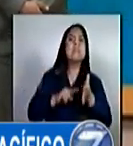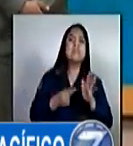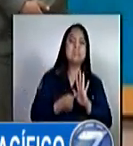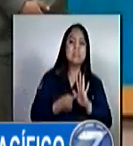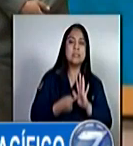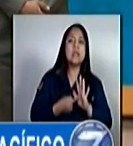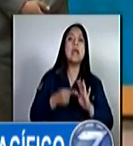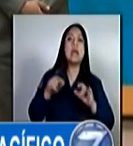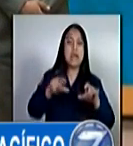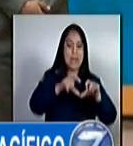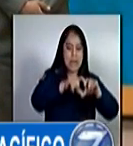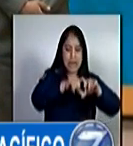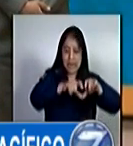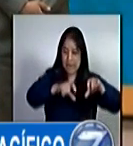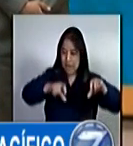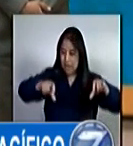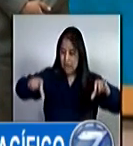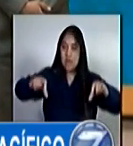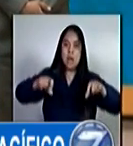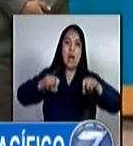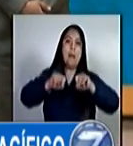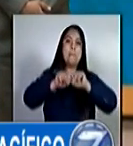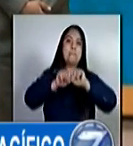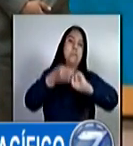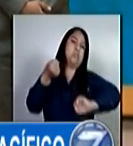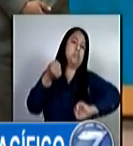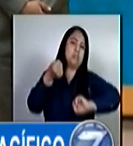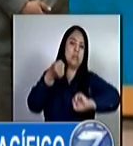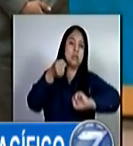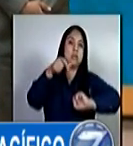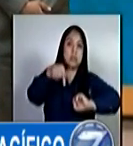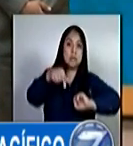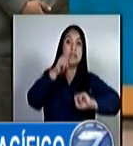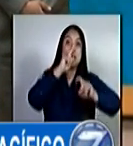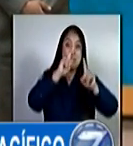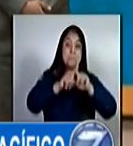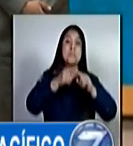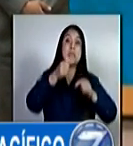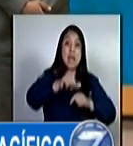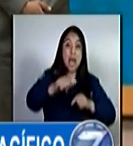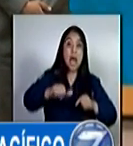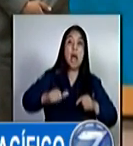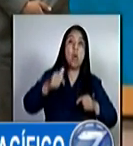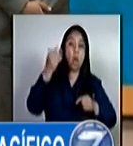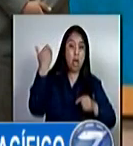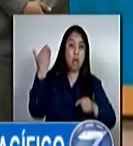colapsó la tubería y que fue toda esa cantidad de agua